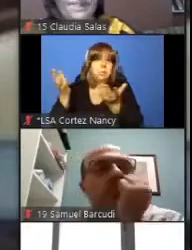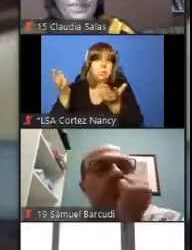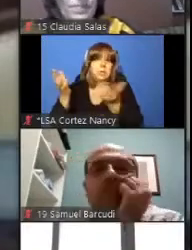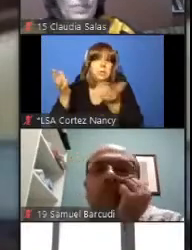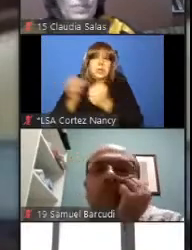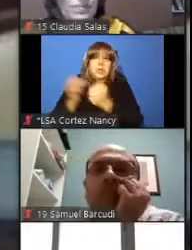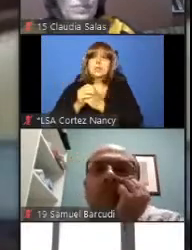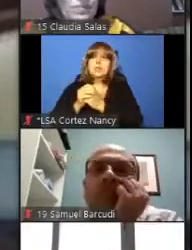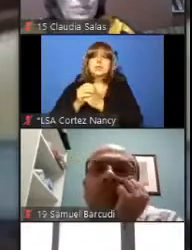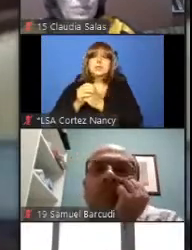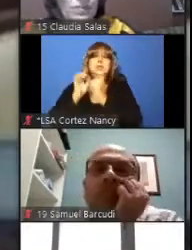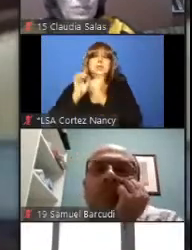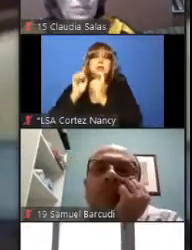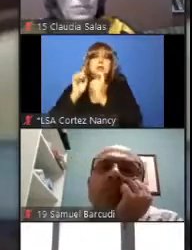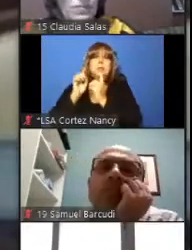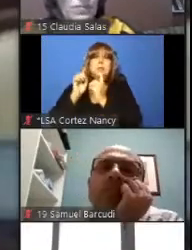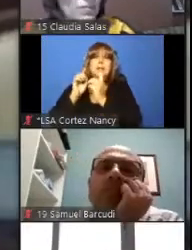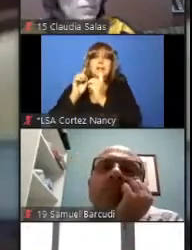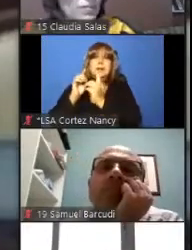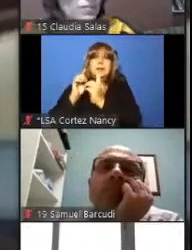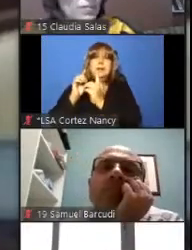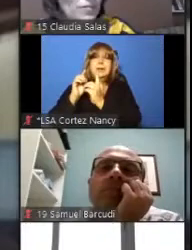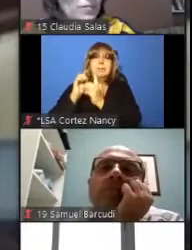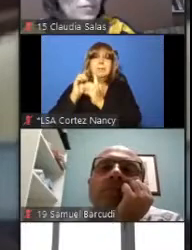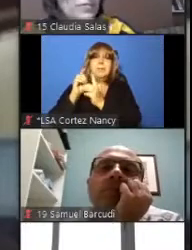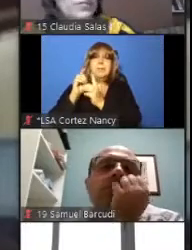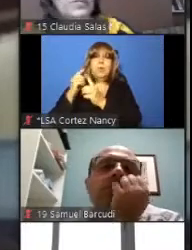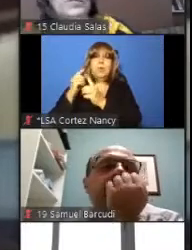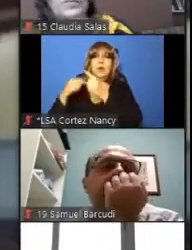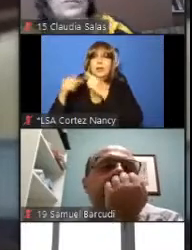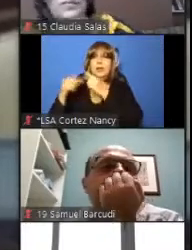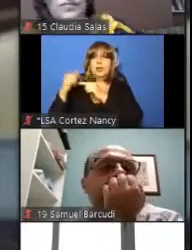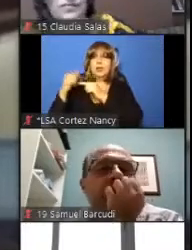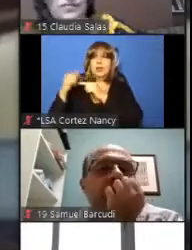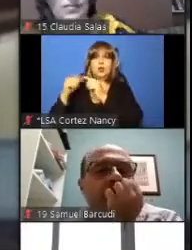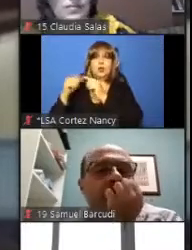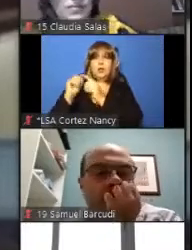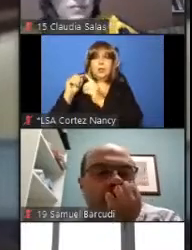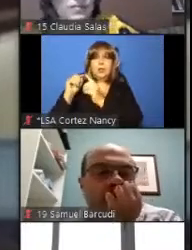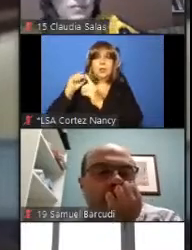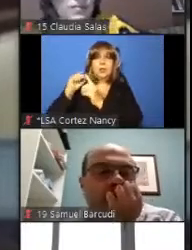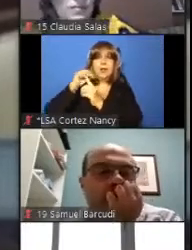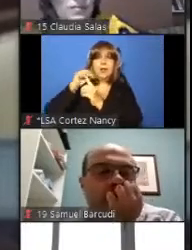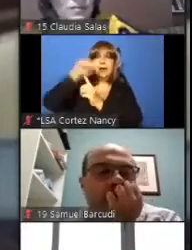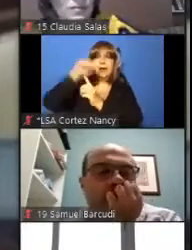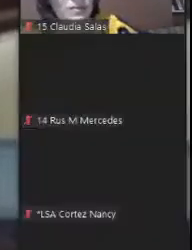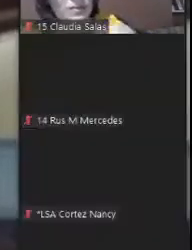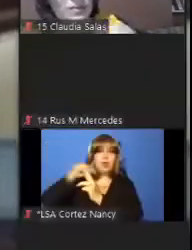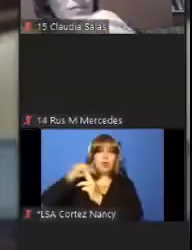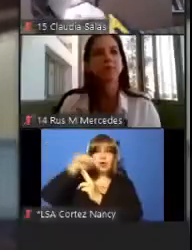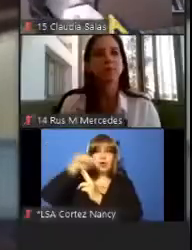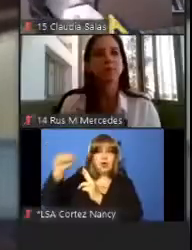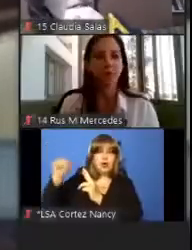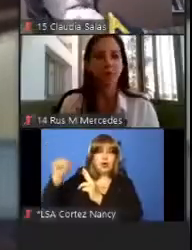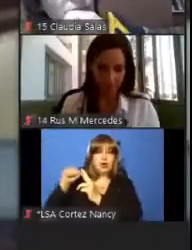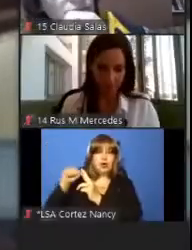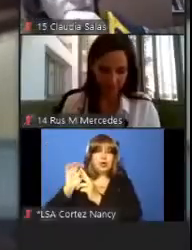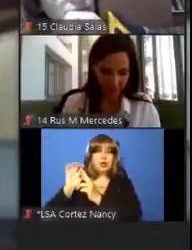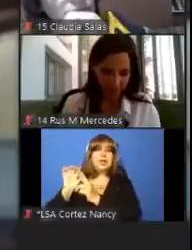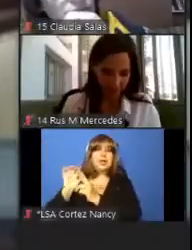estado alrededor de eso y que tiene una historia y que tiene una trayectoria también en la provincia de mendoza